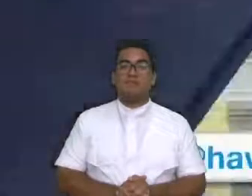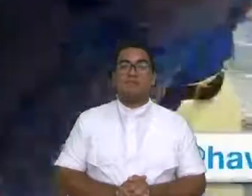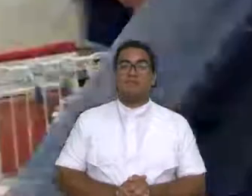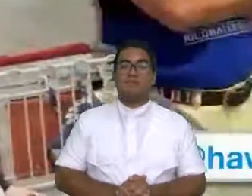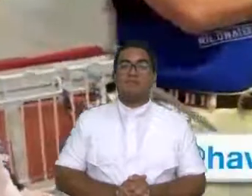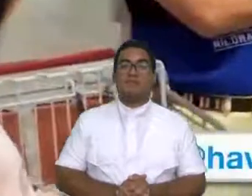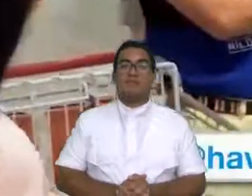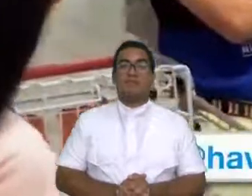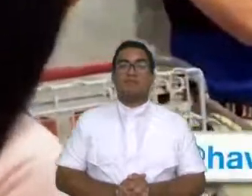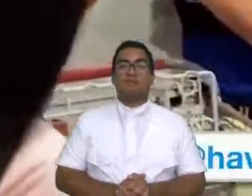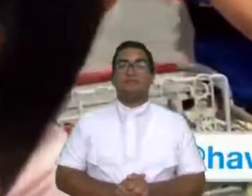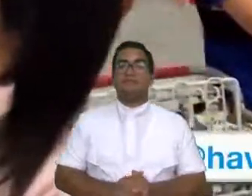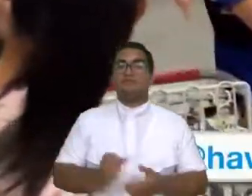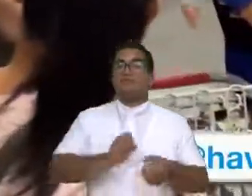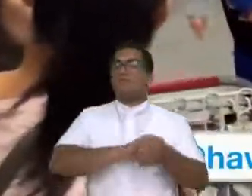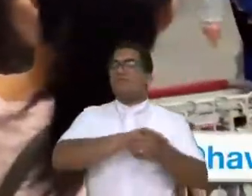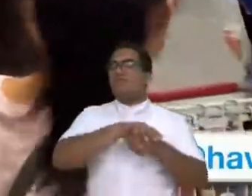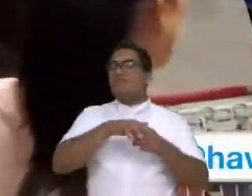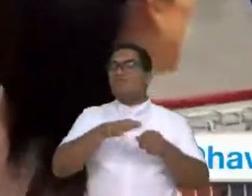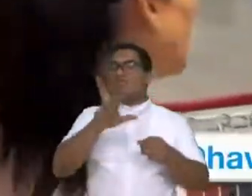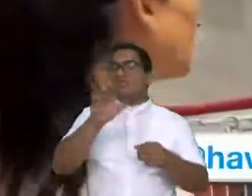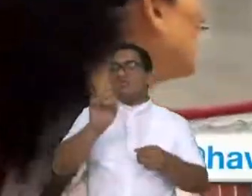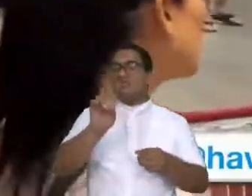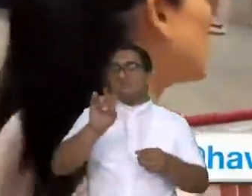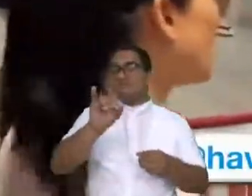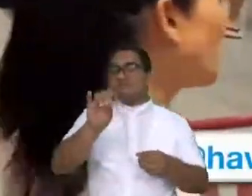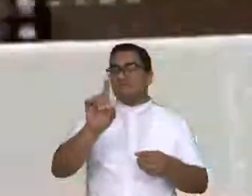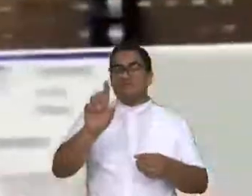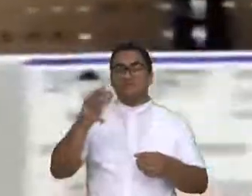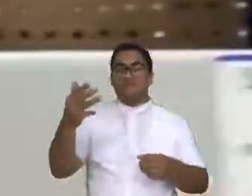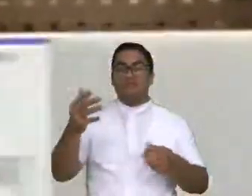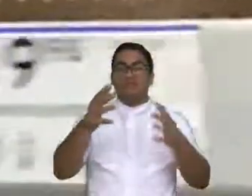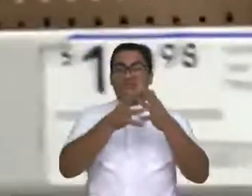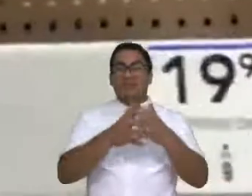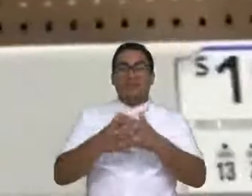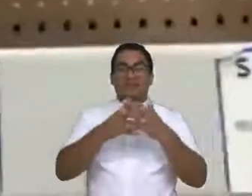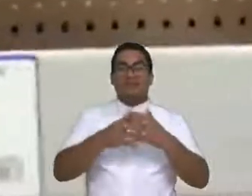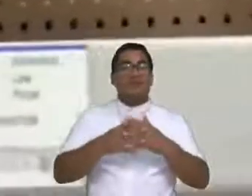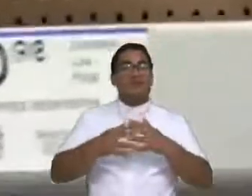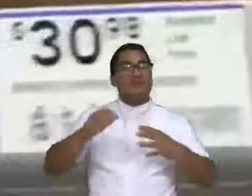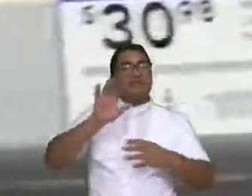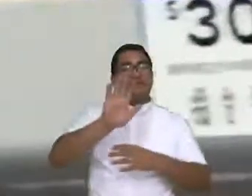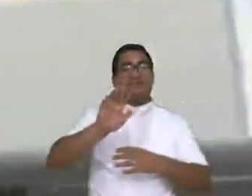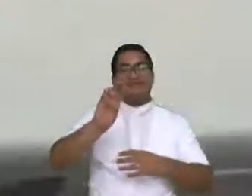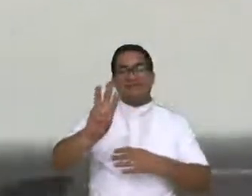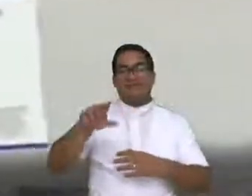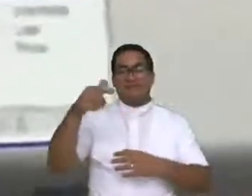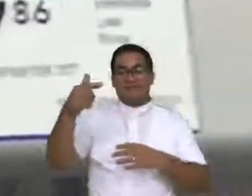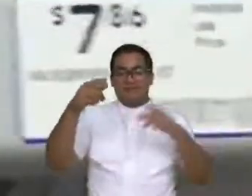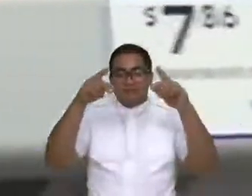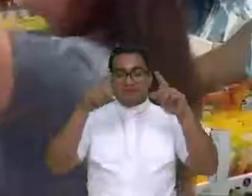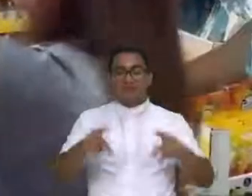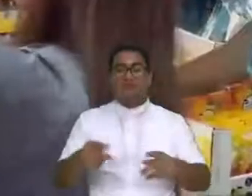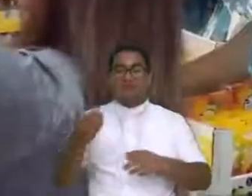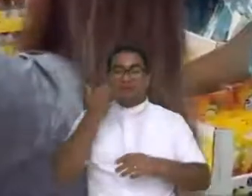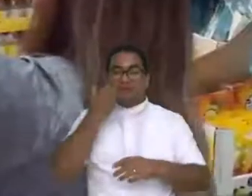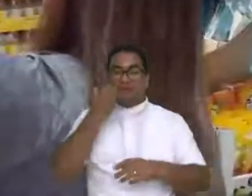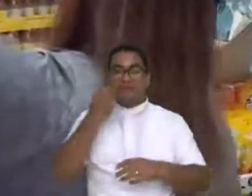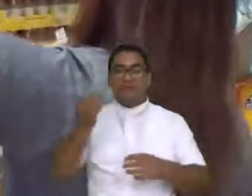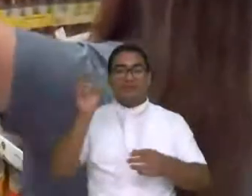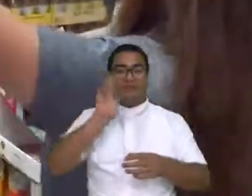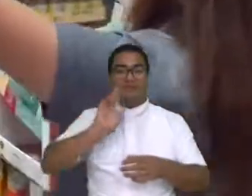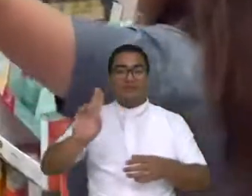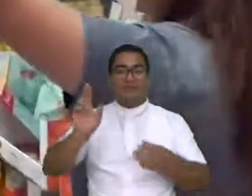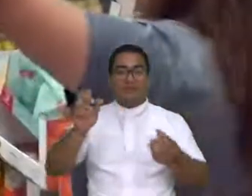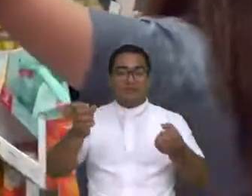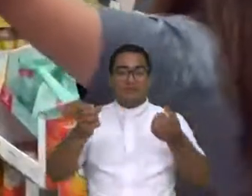El número de casos de coronavirus COVID-19 en Estados Unidos se elevó a 537, informó la Universidad Johns